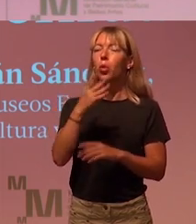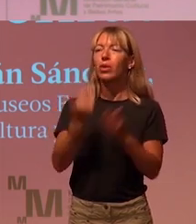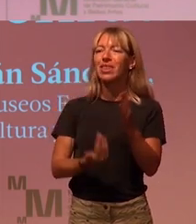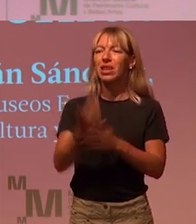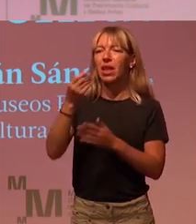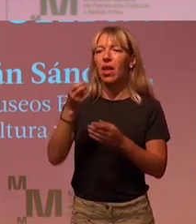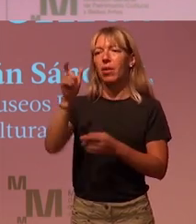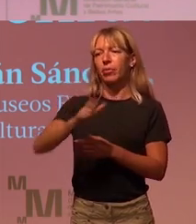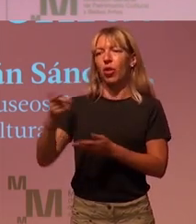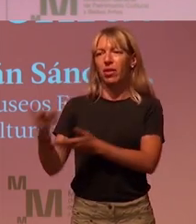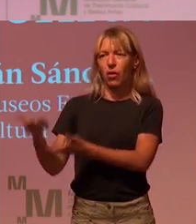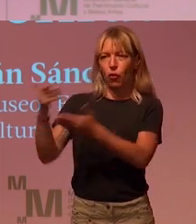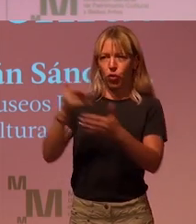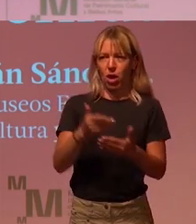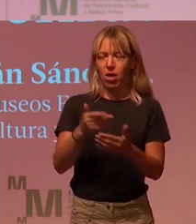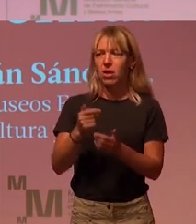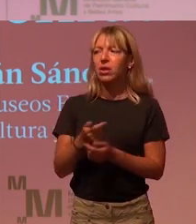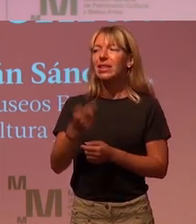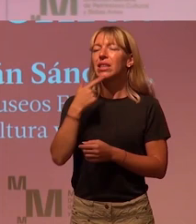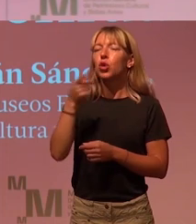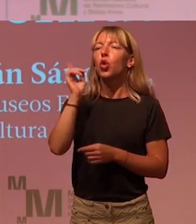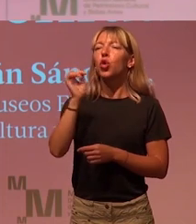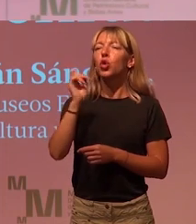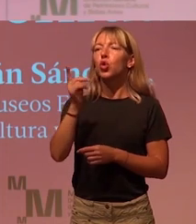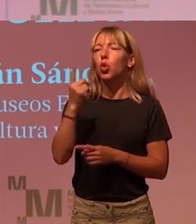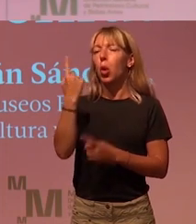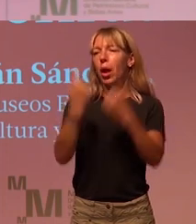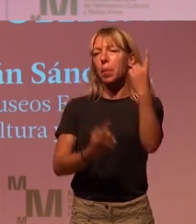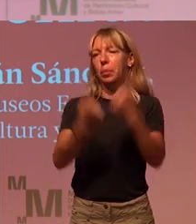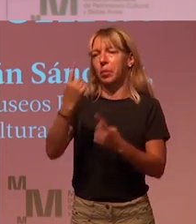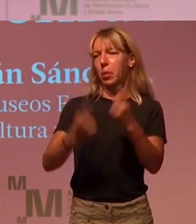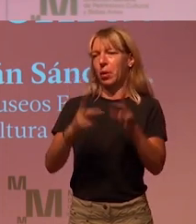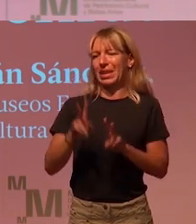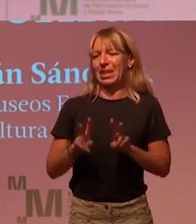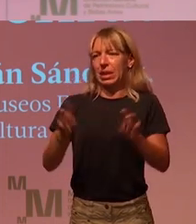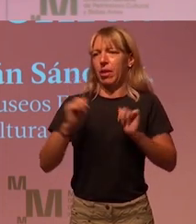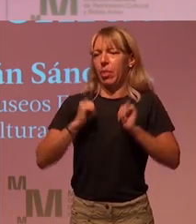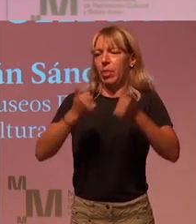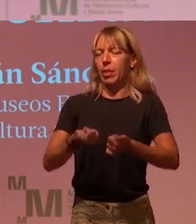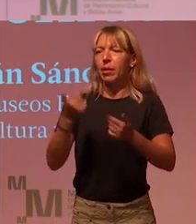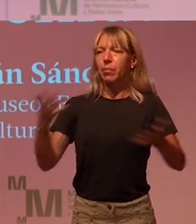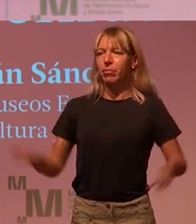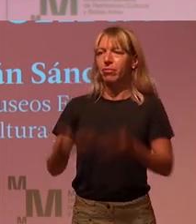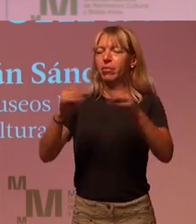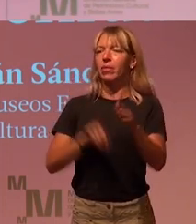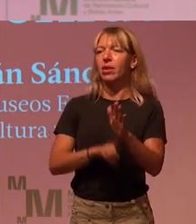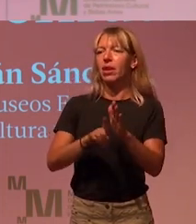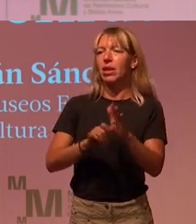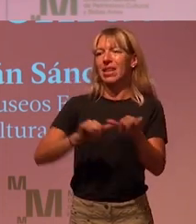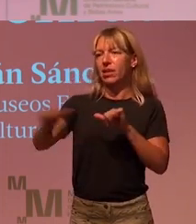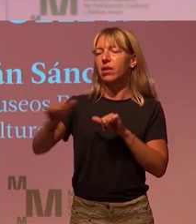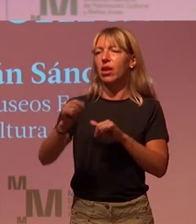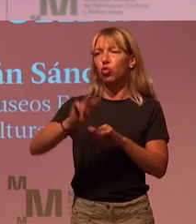Refugiado. Como digo, son solo pinceladas de algunas iniciativas impulsadas desde la